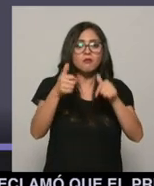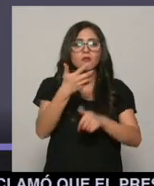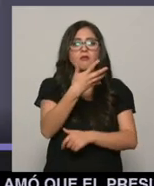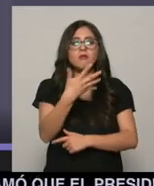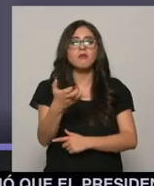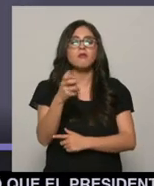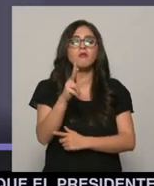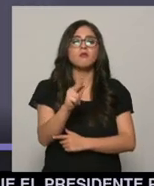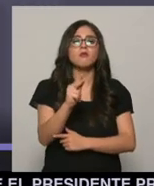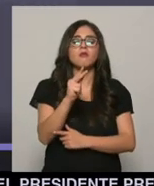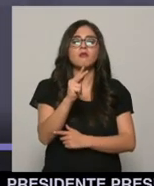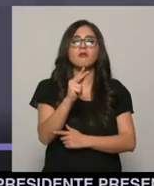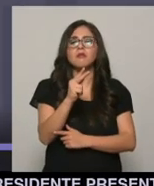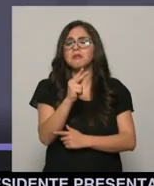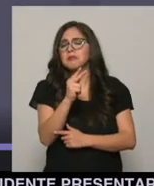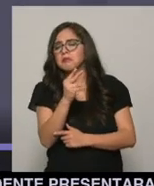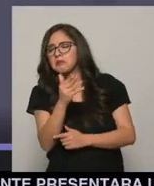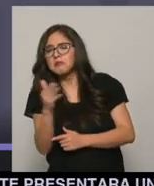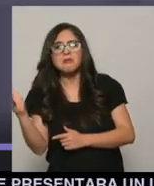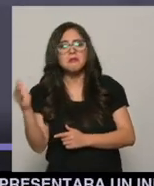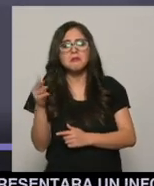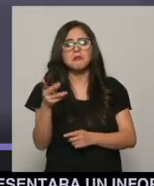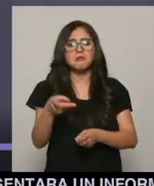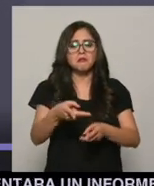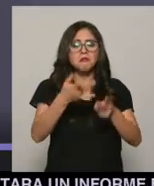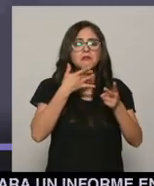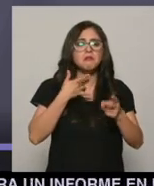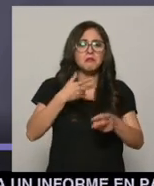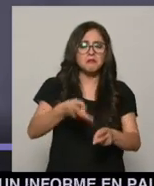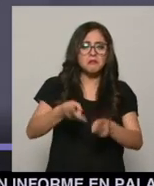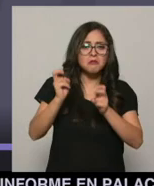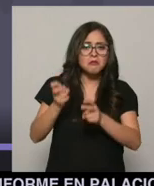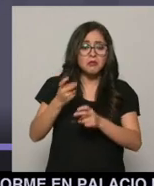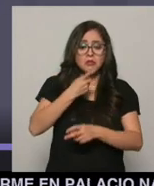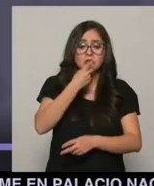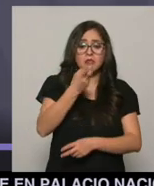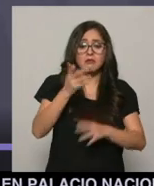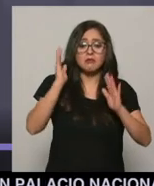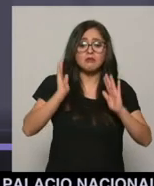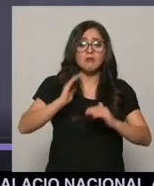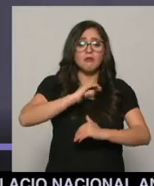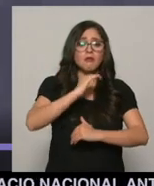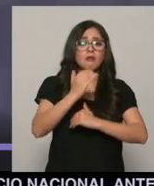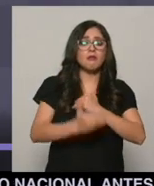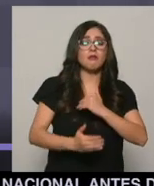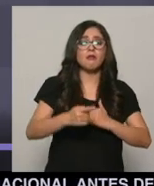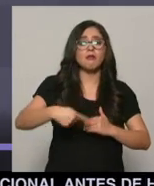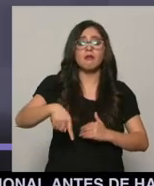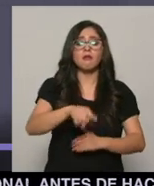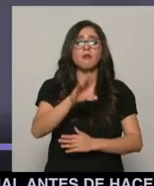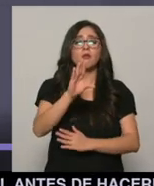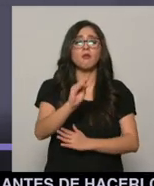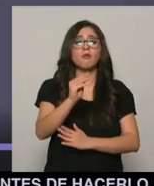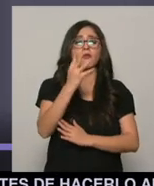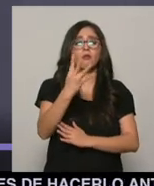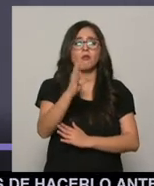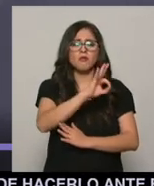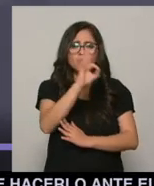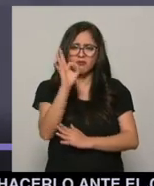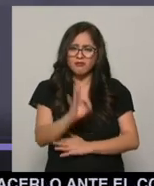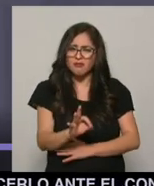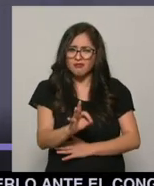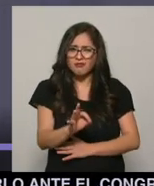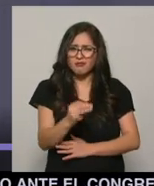y tantas tomas. Entonces dice que ya terminó el huachicol y que ya se abatió el 94%, y la